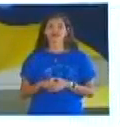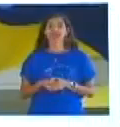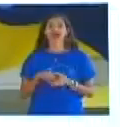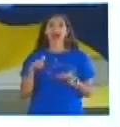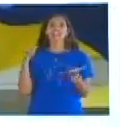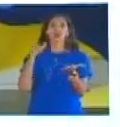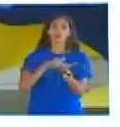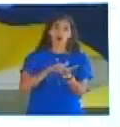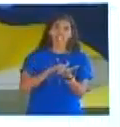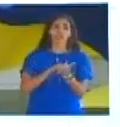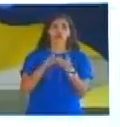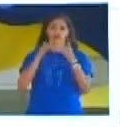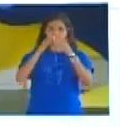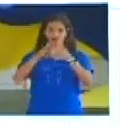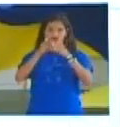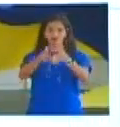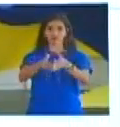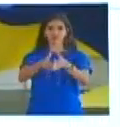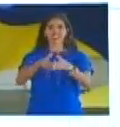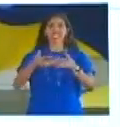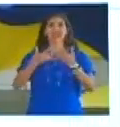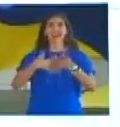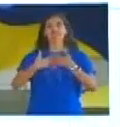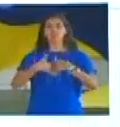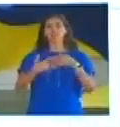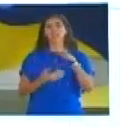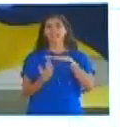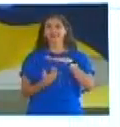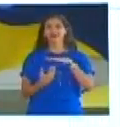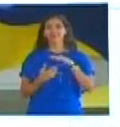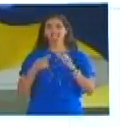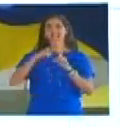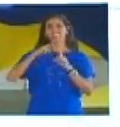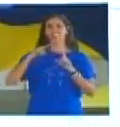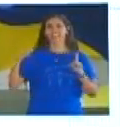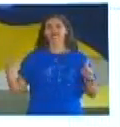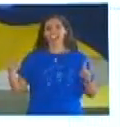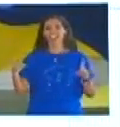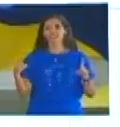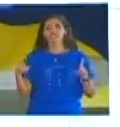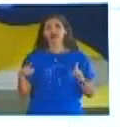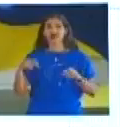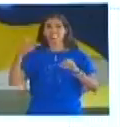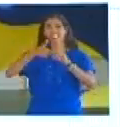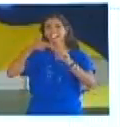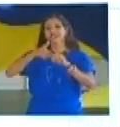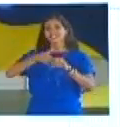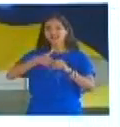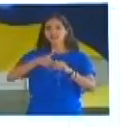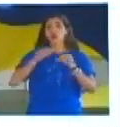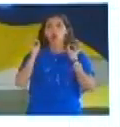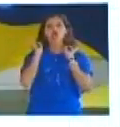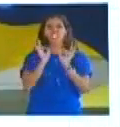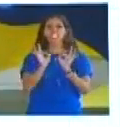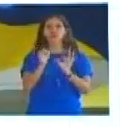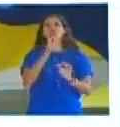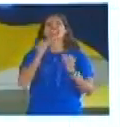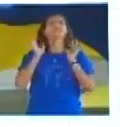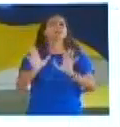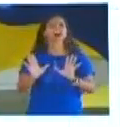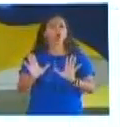aeropuertos, puertos, industrias básicas, electricidad, campos petroleros, concreto. ¿Quién se